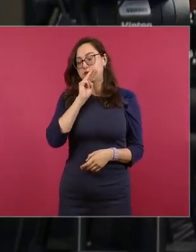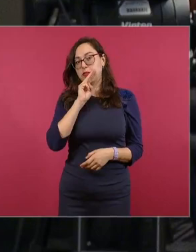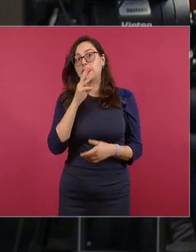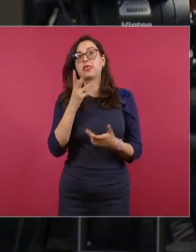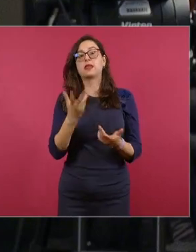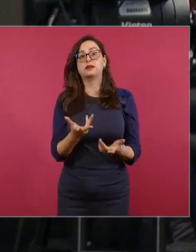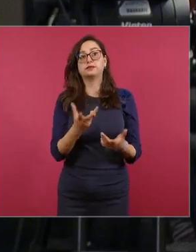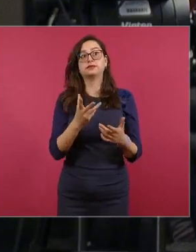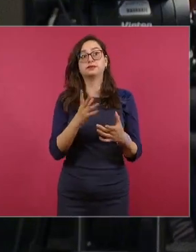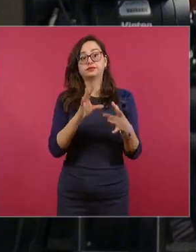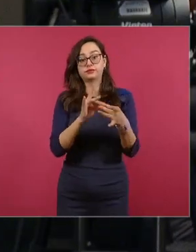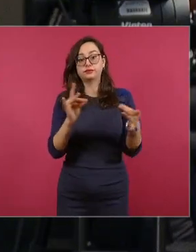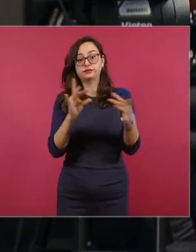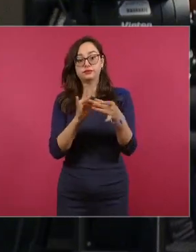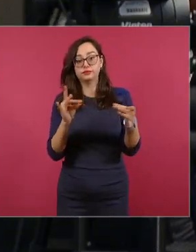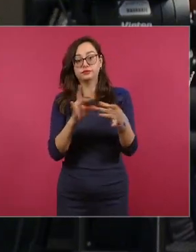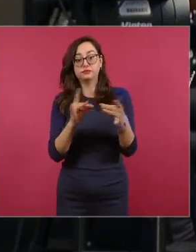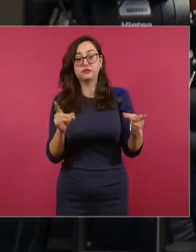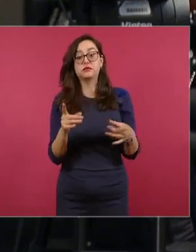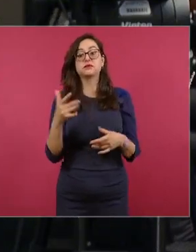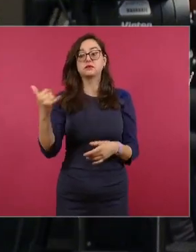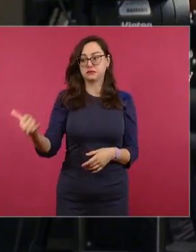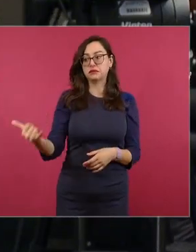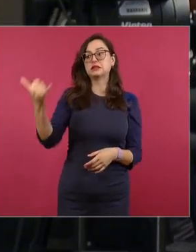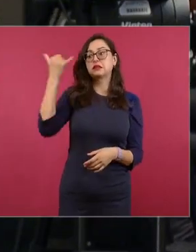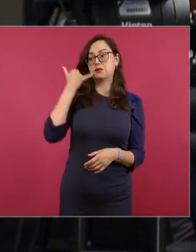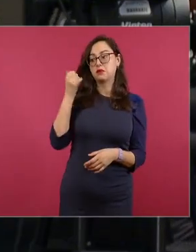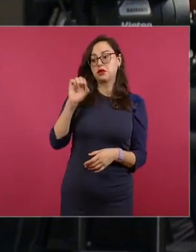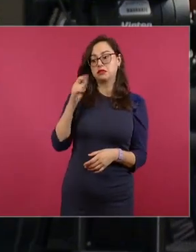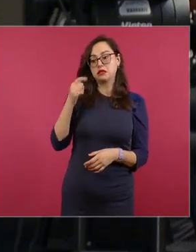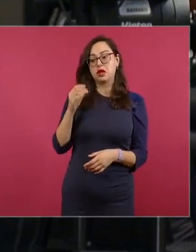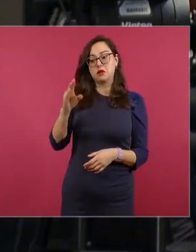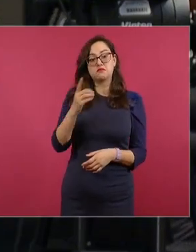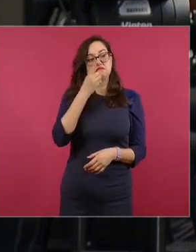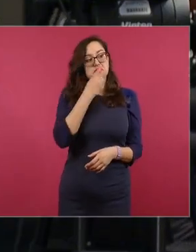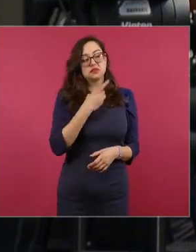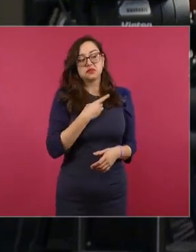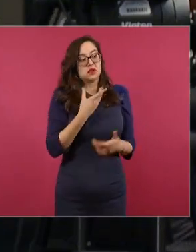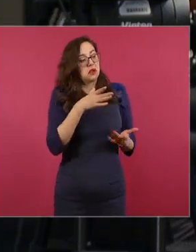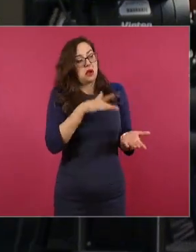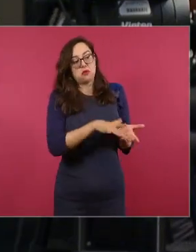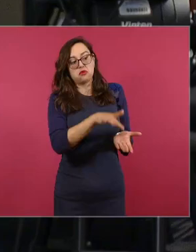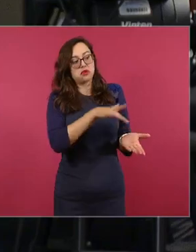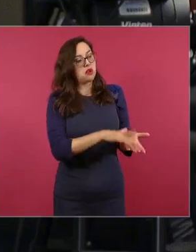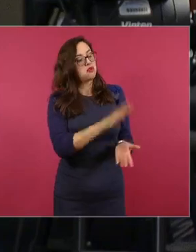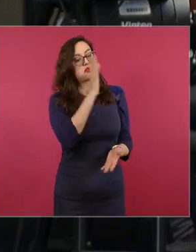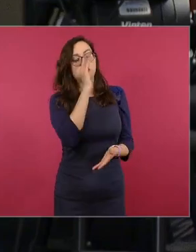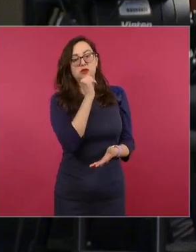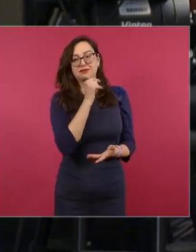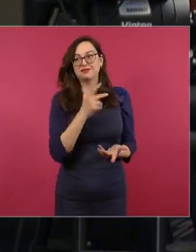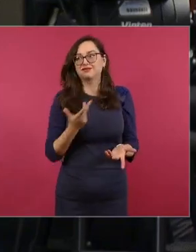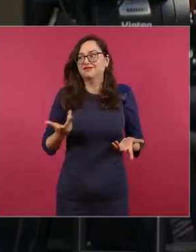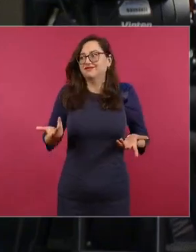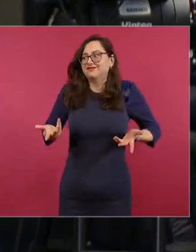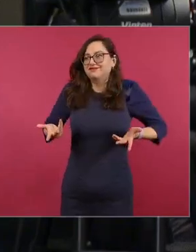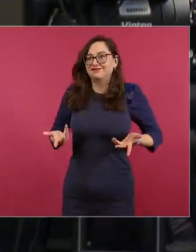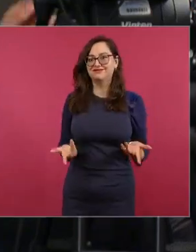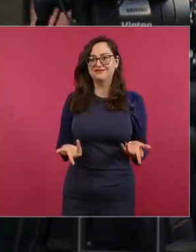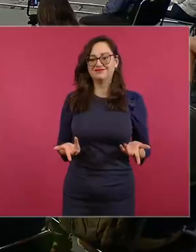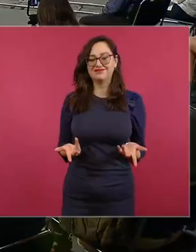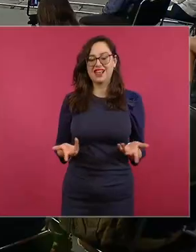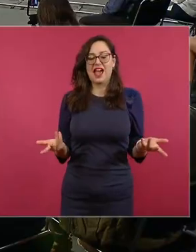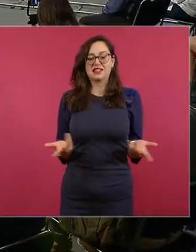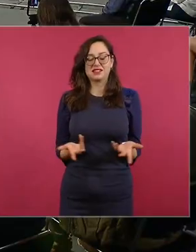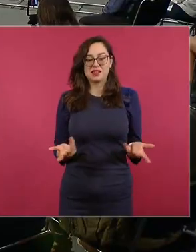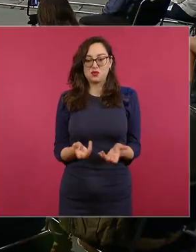Gobernación no les puede apoyar, no está en su competencia, pero pues hasta ahí queda y están desesperadas por esto.